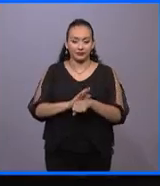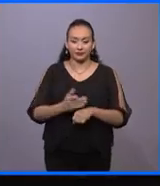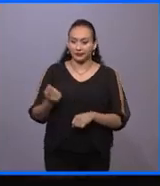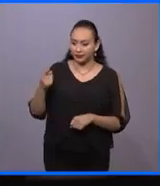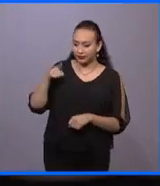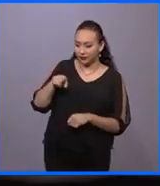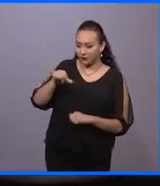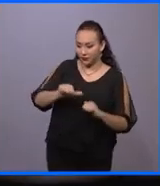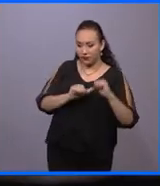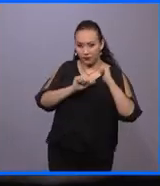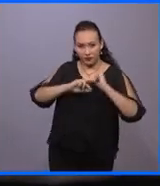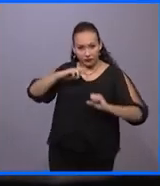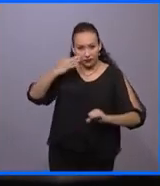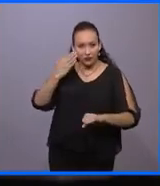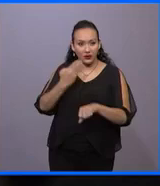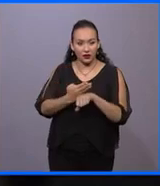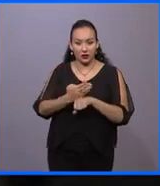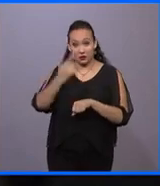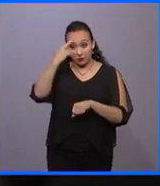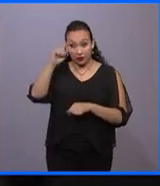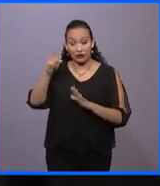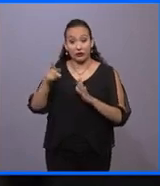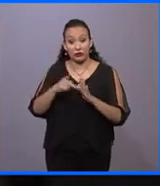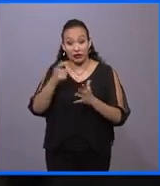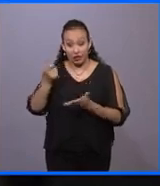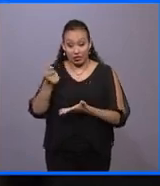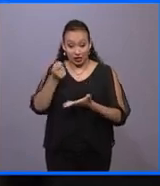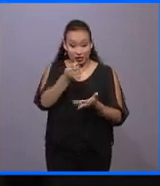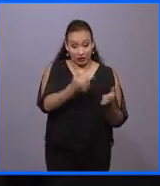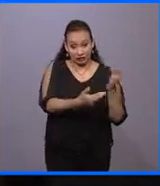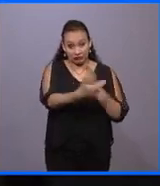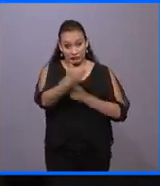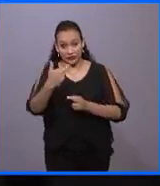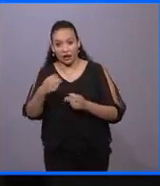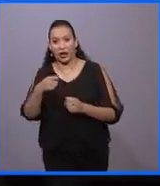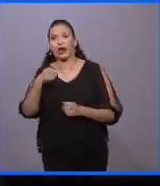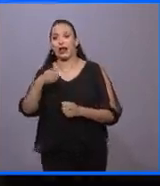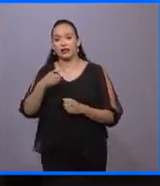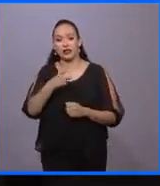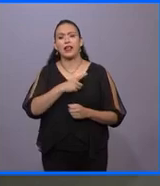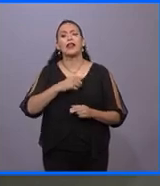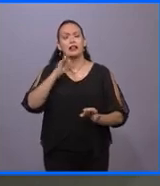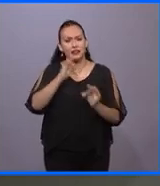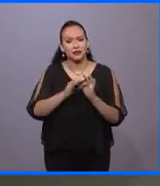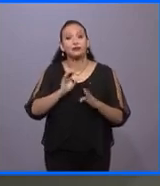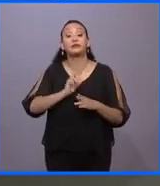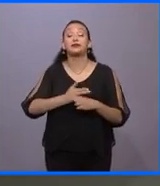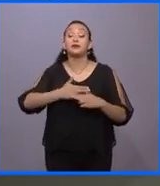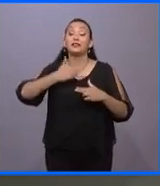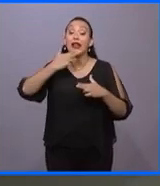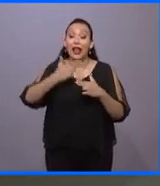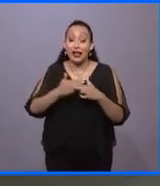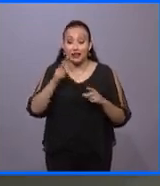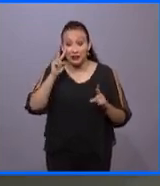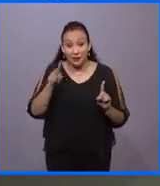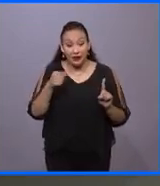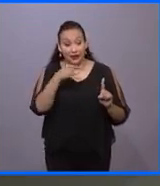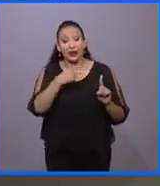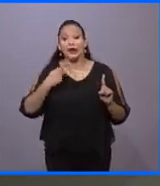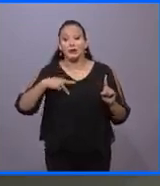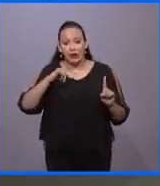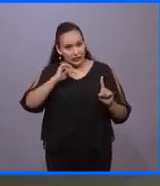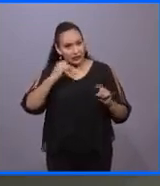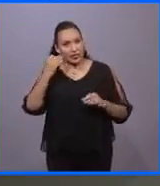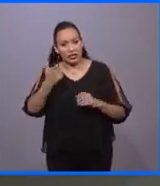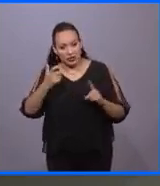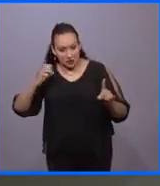ordena a la autoridad responsable devolver una cantidad de dinero, se declararán cumplidas hasta que se verifique que la persona quejosa recibió